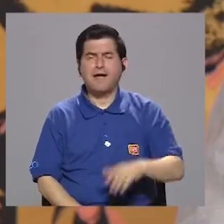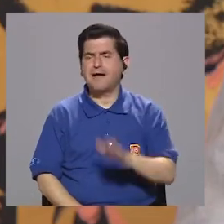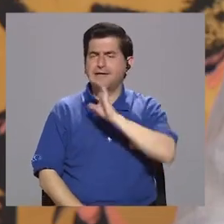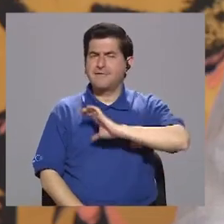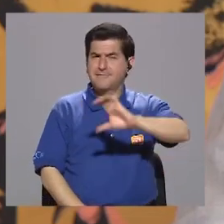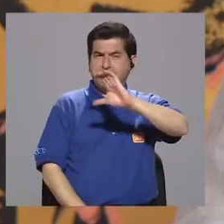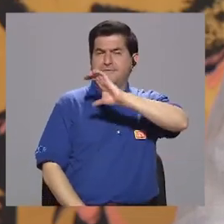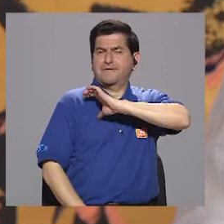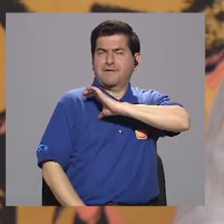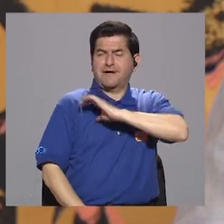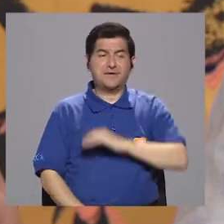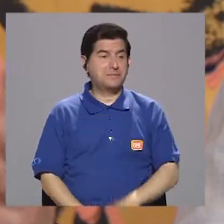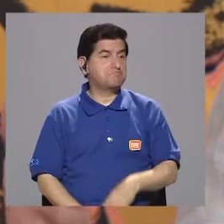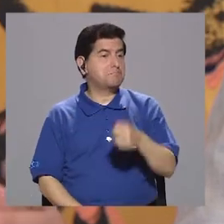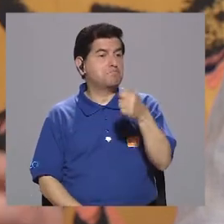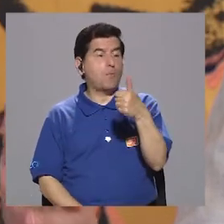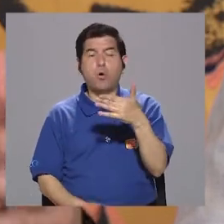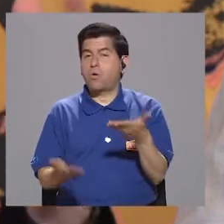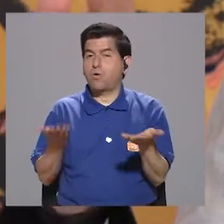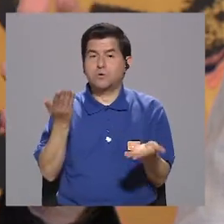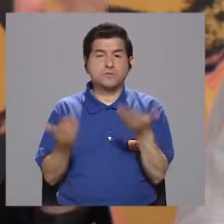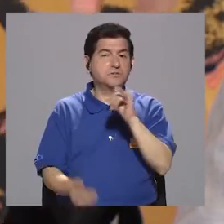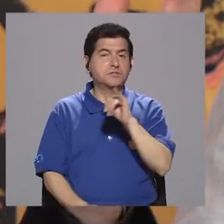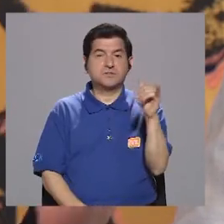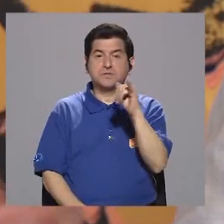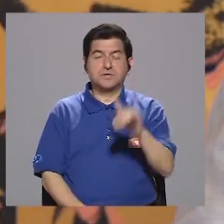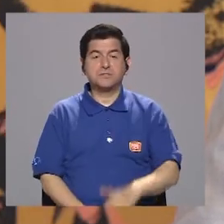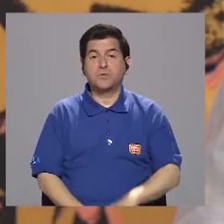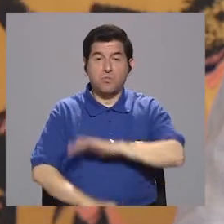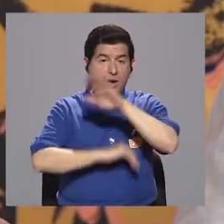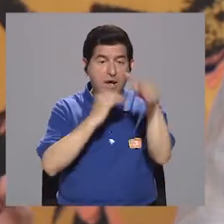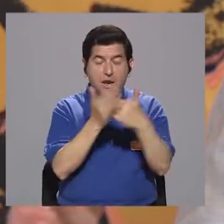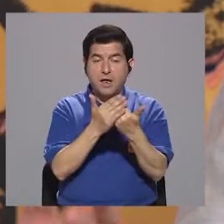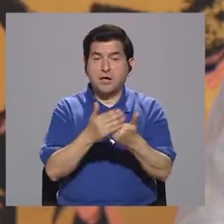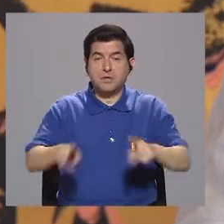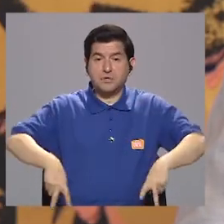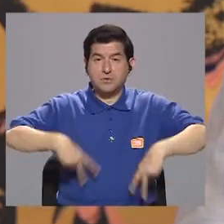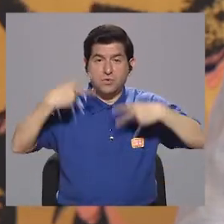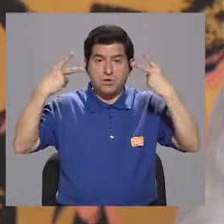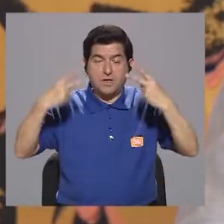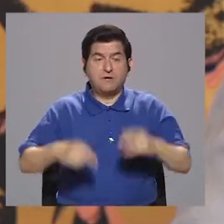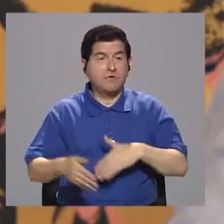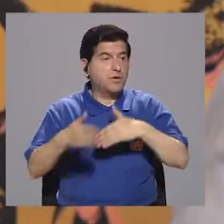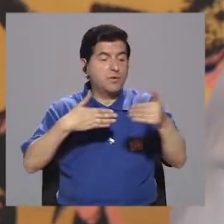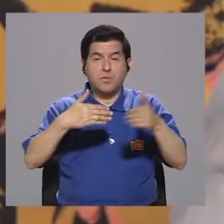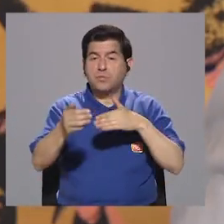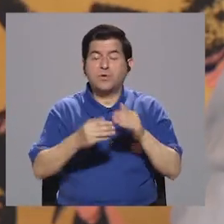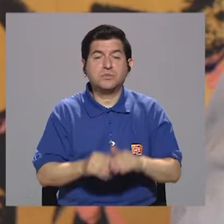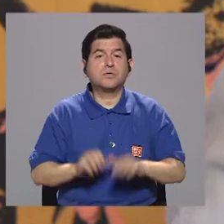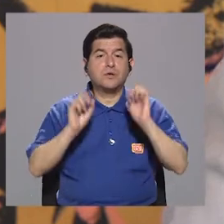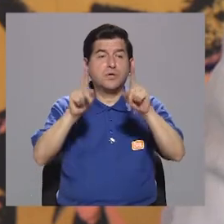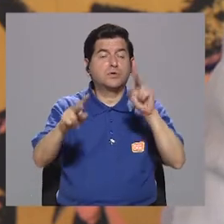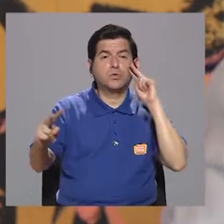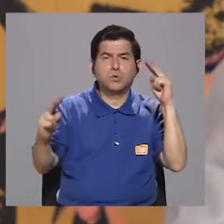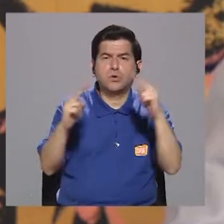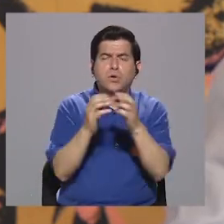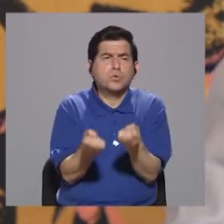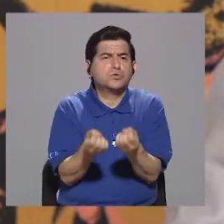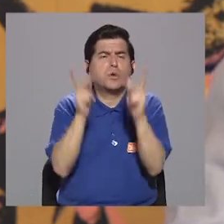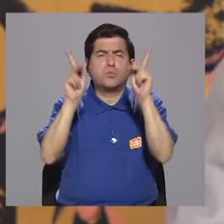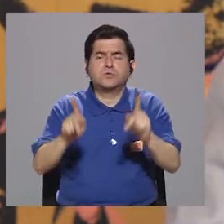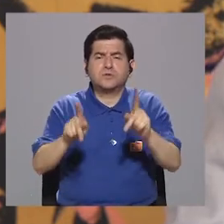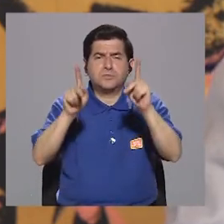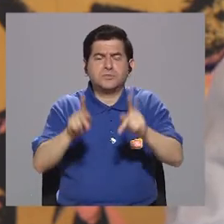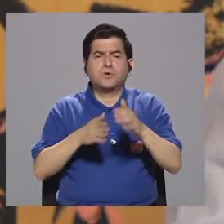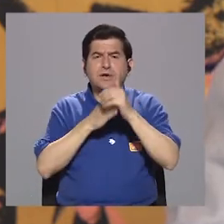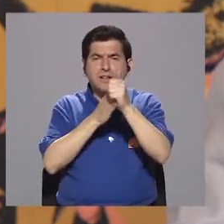carisma como muy poco se ha podido ver a través de toda mi vida y de las oportunidades que he tenido de conocer a tantos